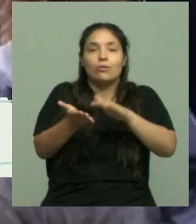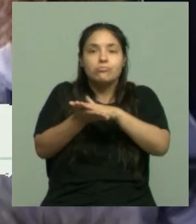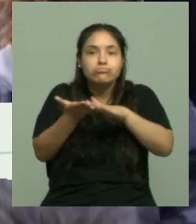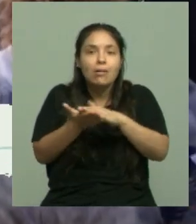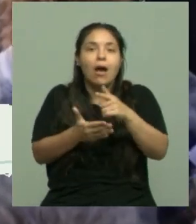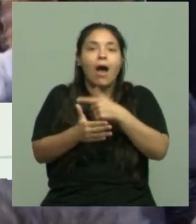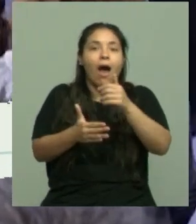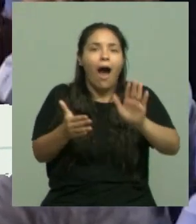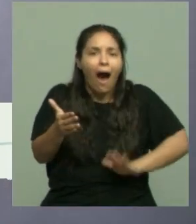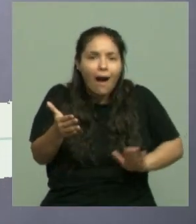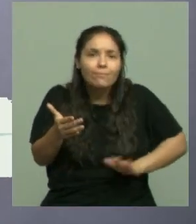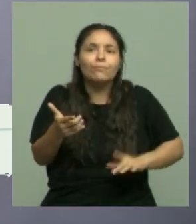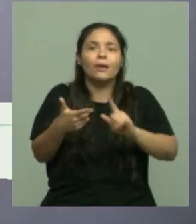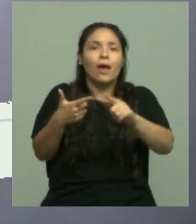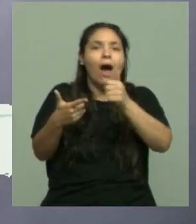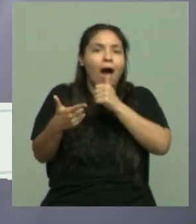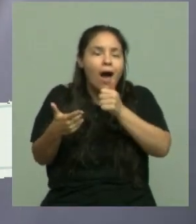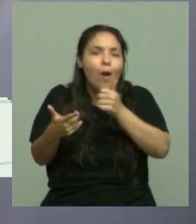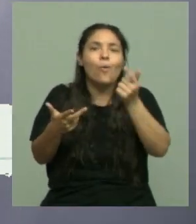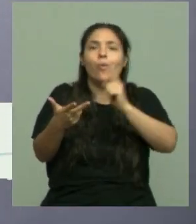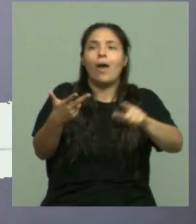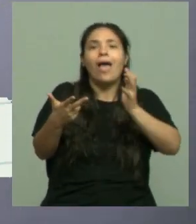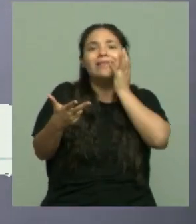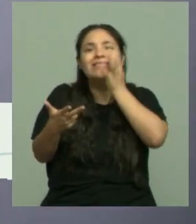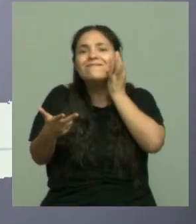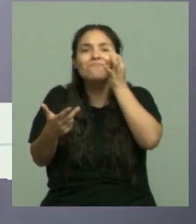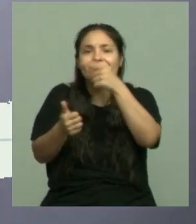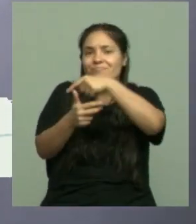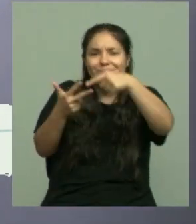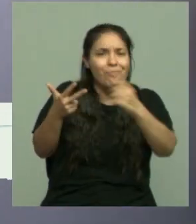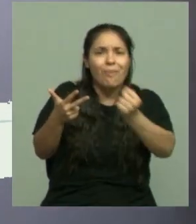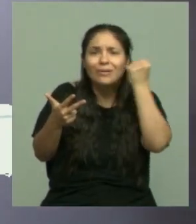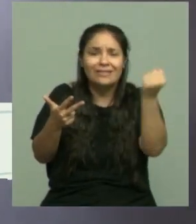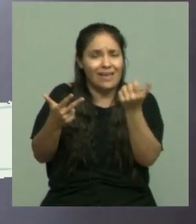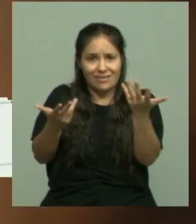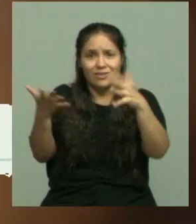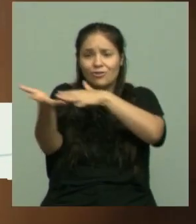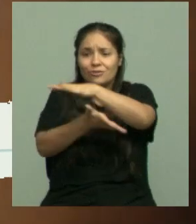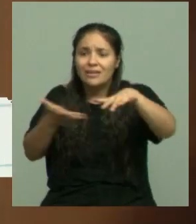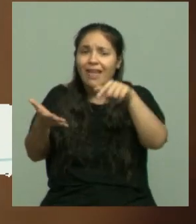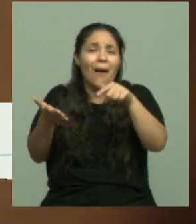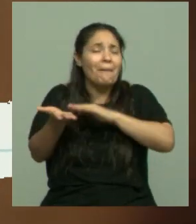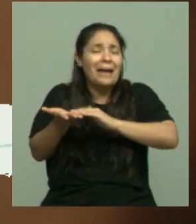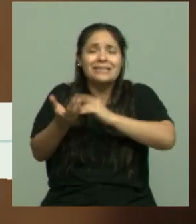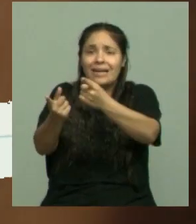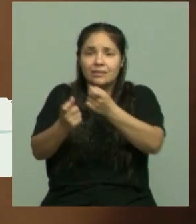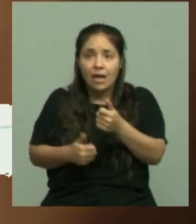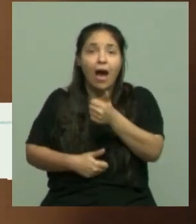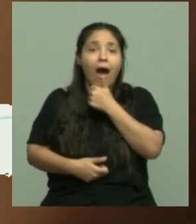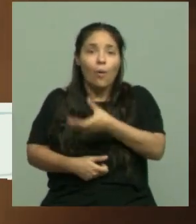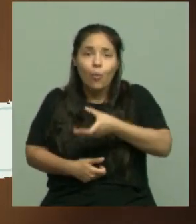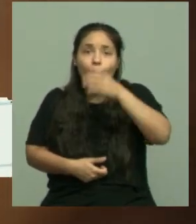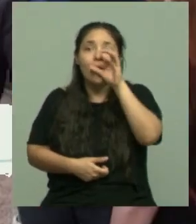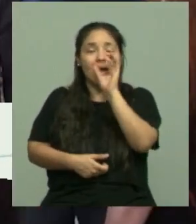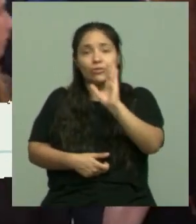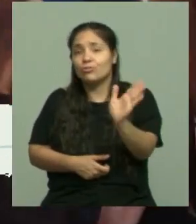Hoy Gaza tiene problemas de abastecimiento concreto en relación a su ciudadanía para que puedan tomar agua potable